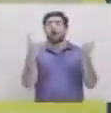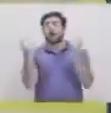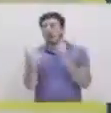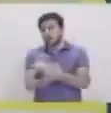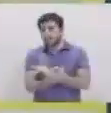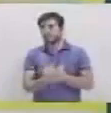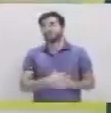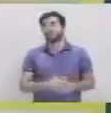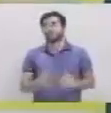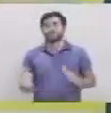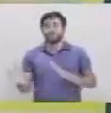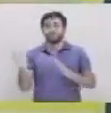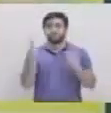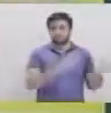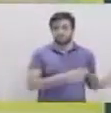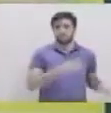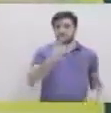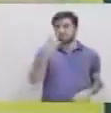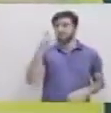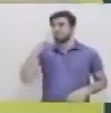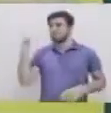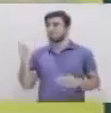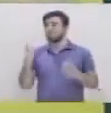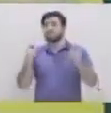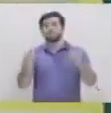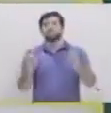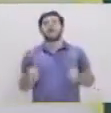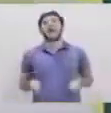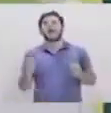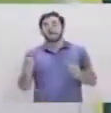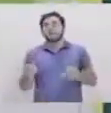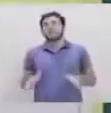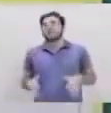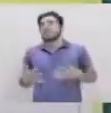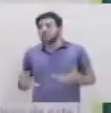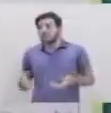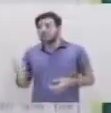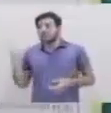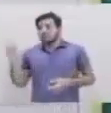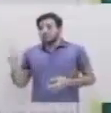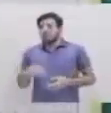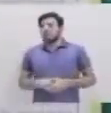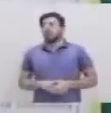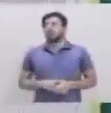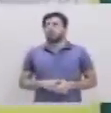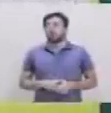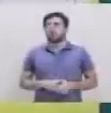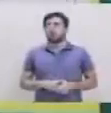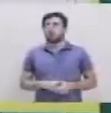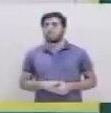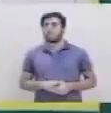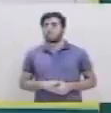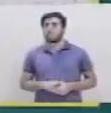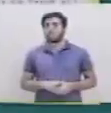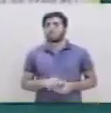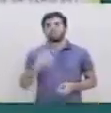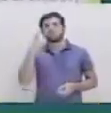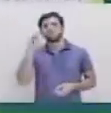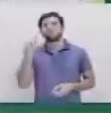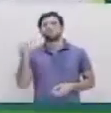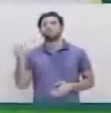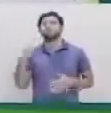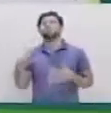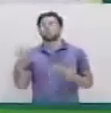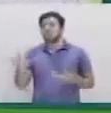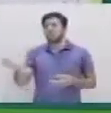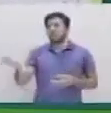marimba. Tú sabes que aunque todavía no está establecido el origen de la marimba, lo que sí podemos decir es que la marimba doble se hizo en Guatemala. ¿Y